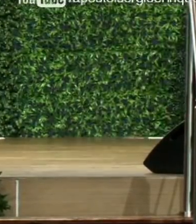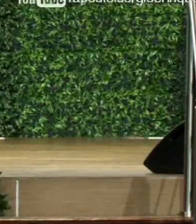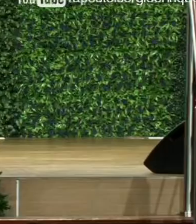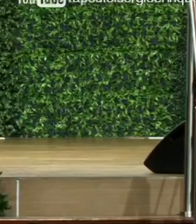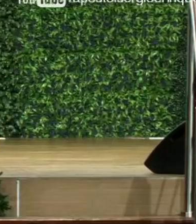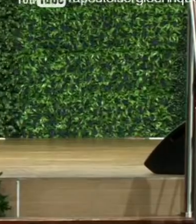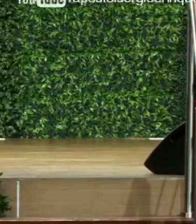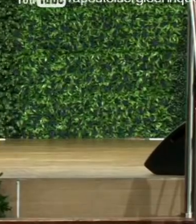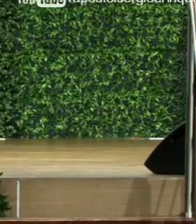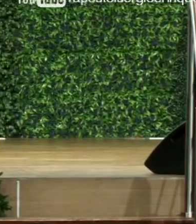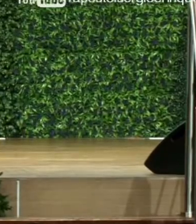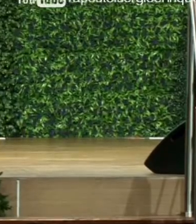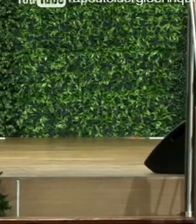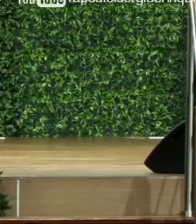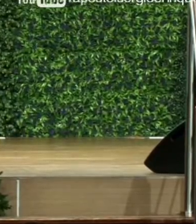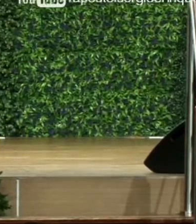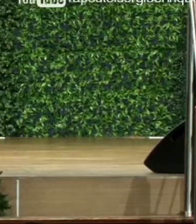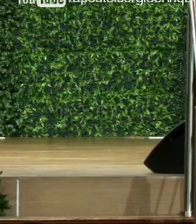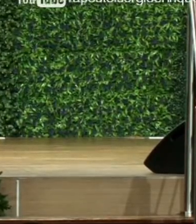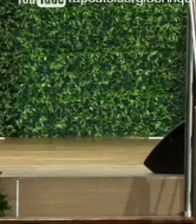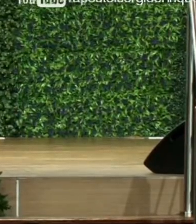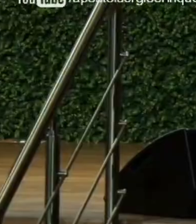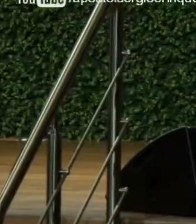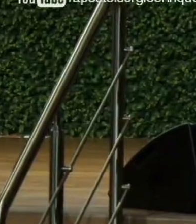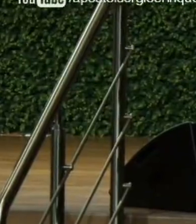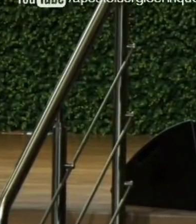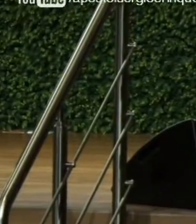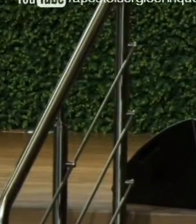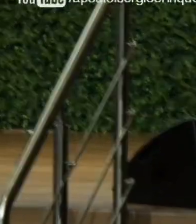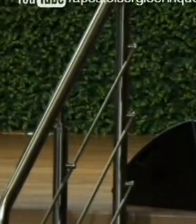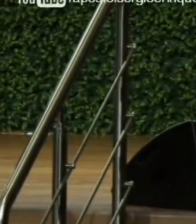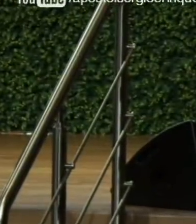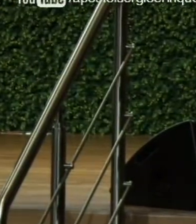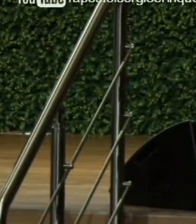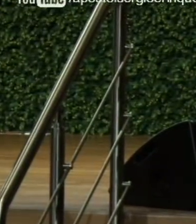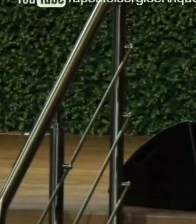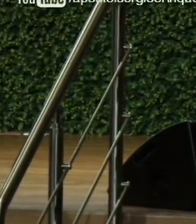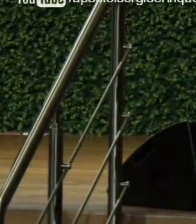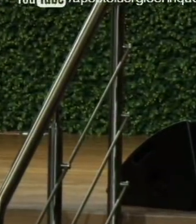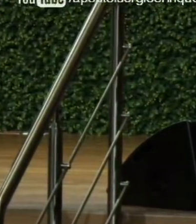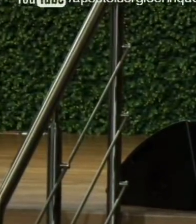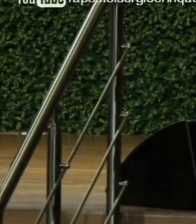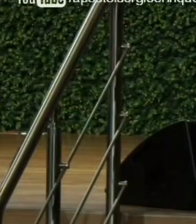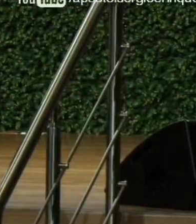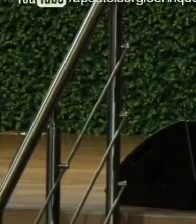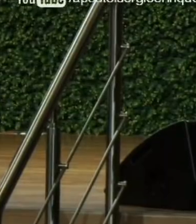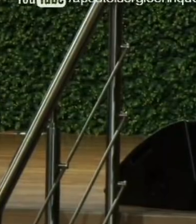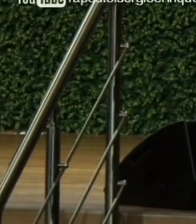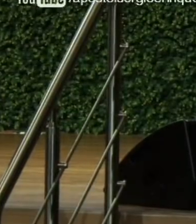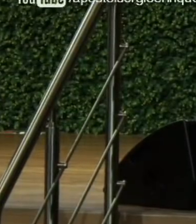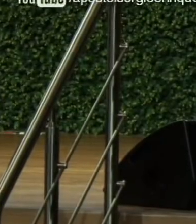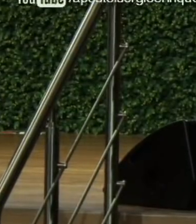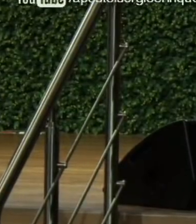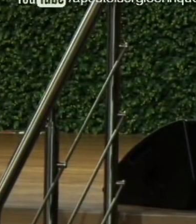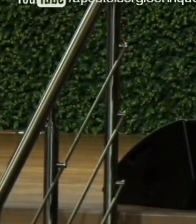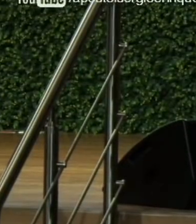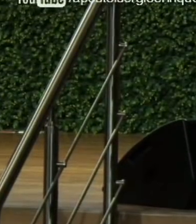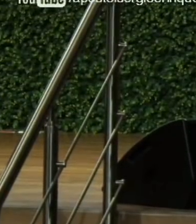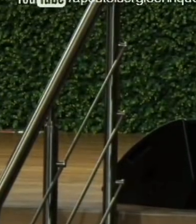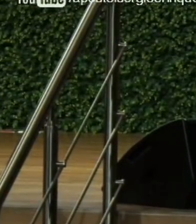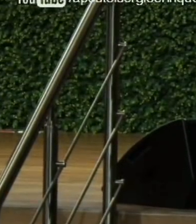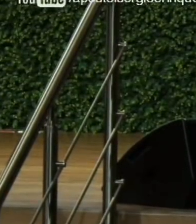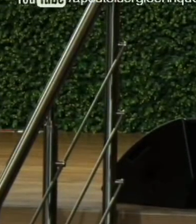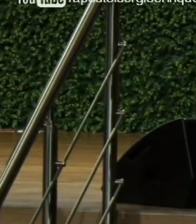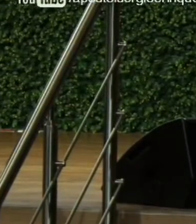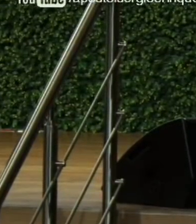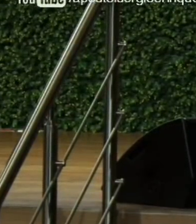que no los reconozco. Sé que están ahí, pero no los reconozco. Porque quisiera ver dónde está mi esposa también,